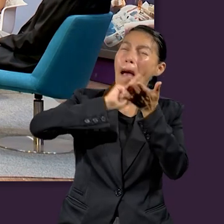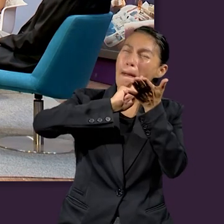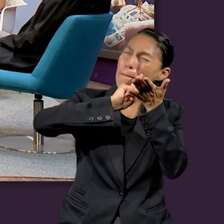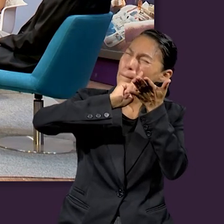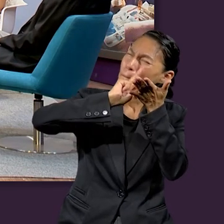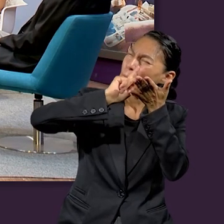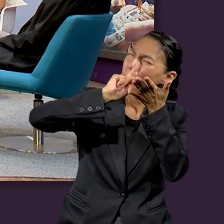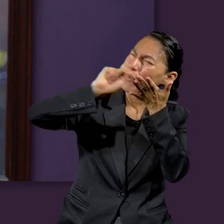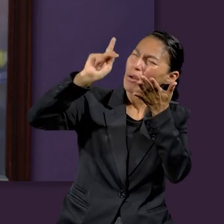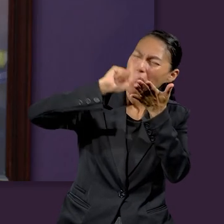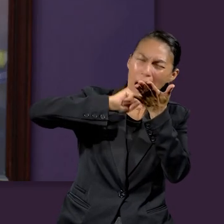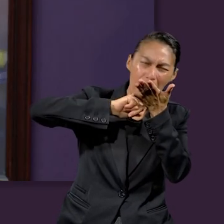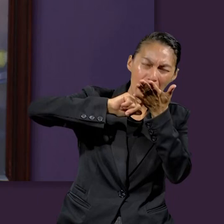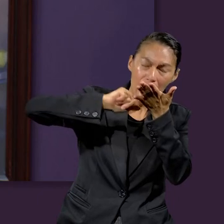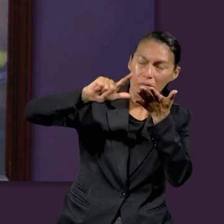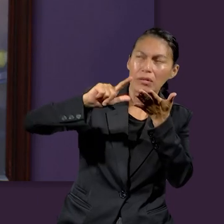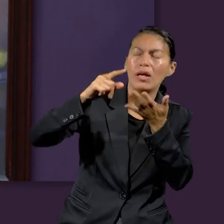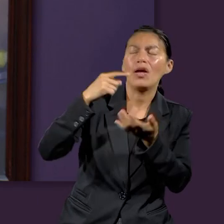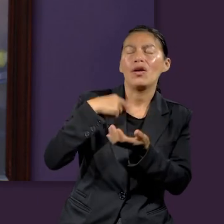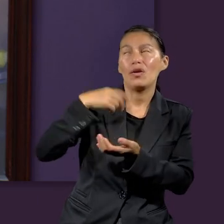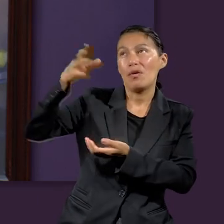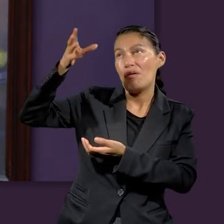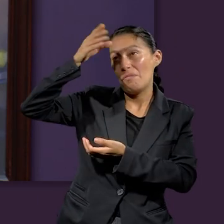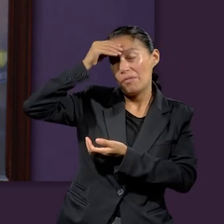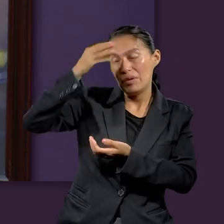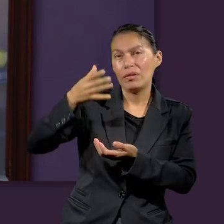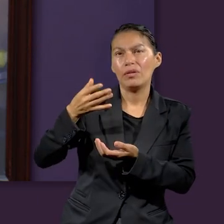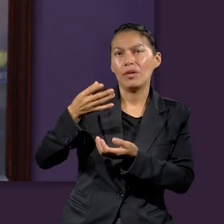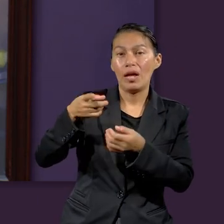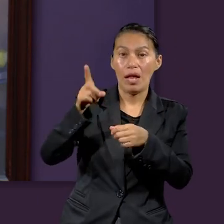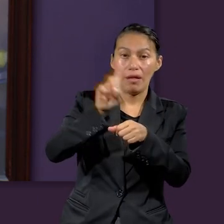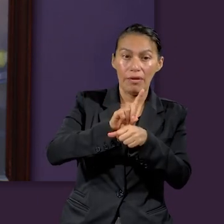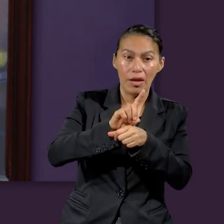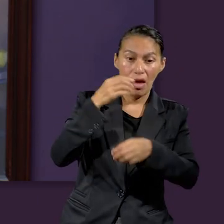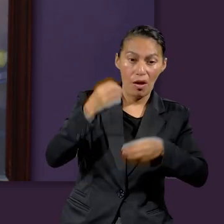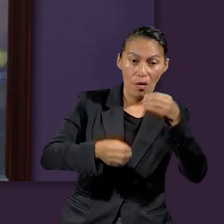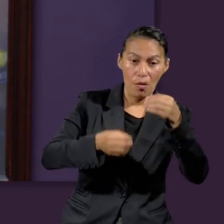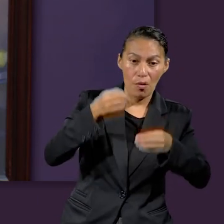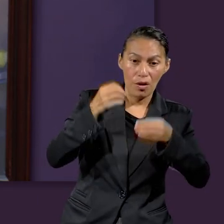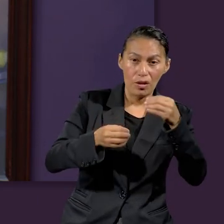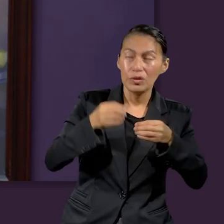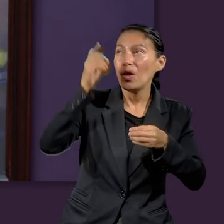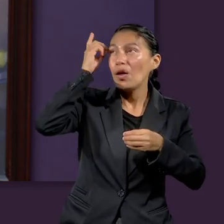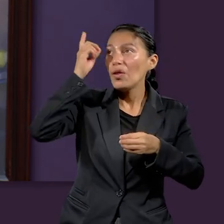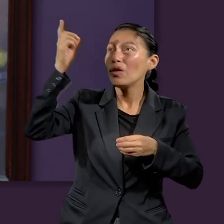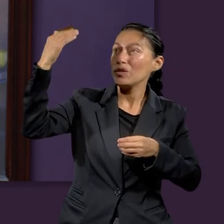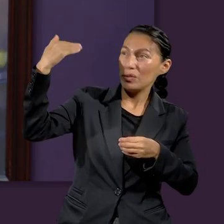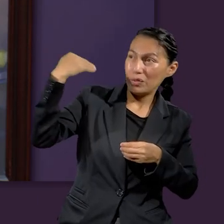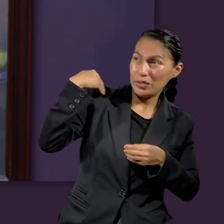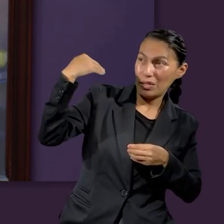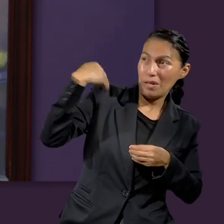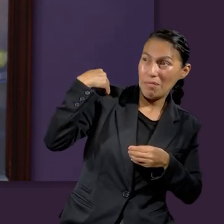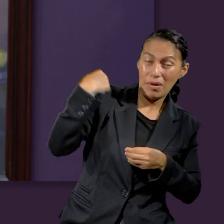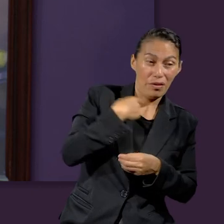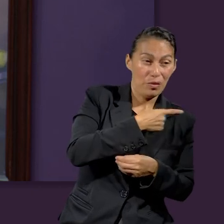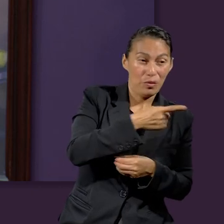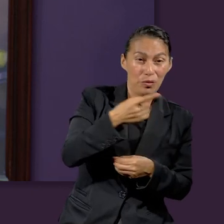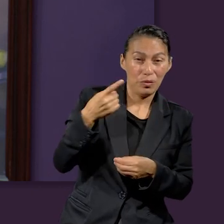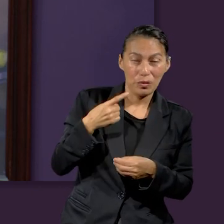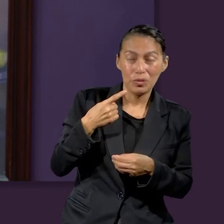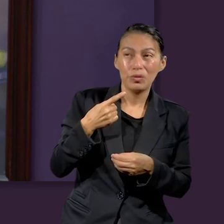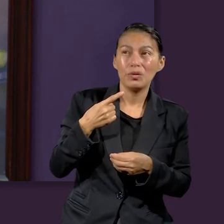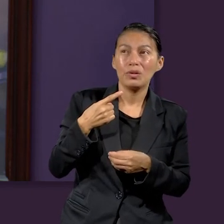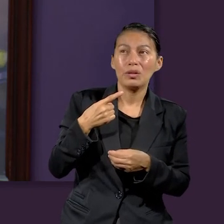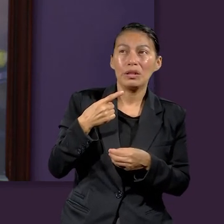La aplicación que yo tendría para mi vida de esta lección fue que el día del juicio es un llamado para todos nosotros a que